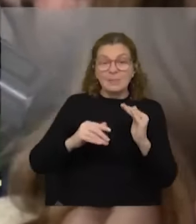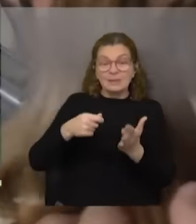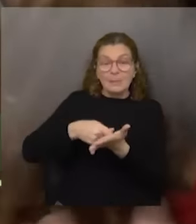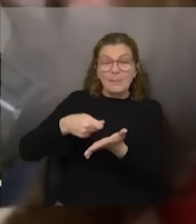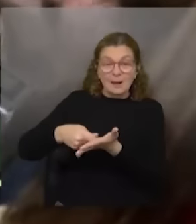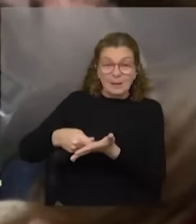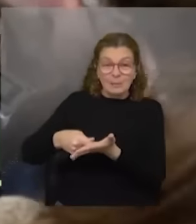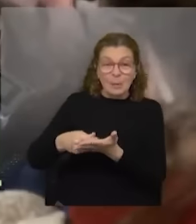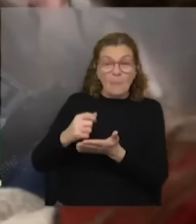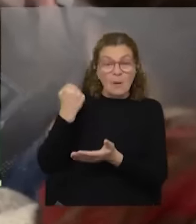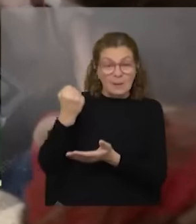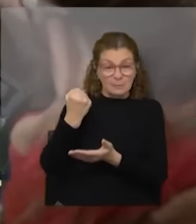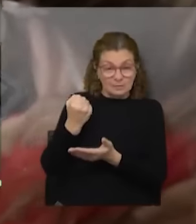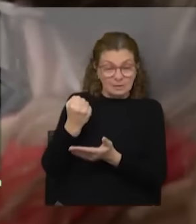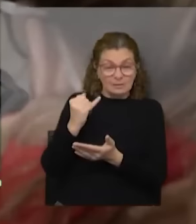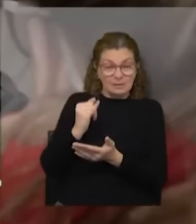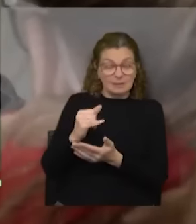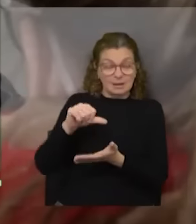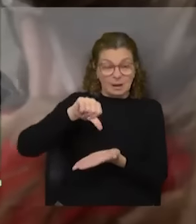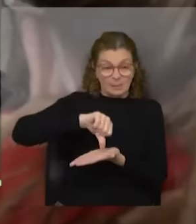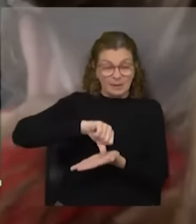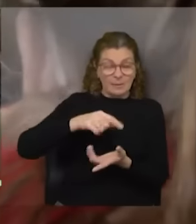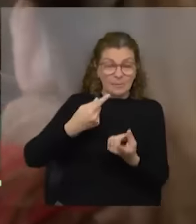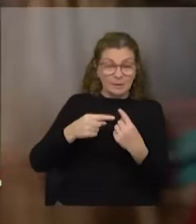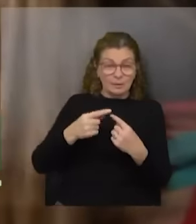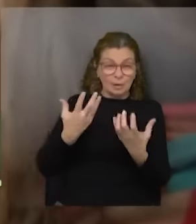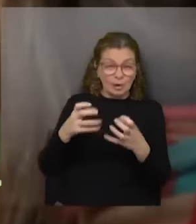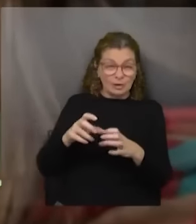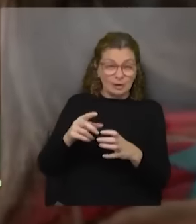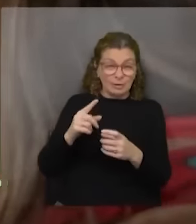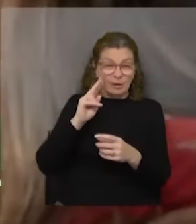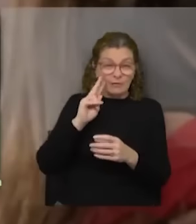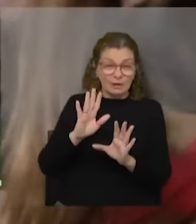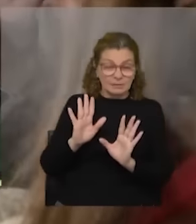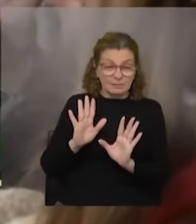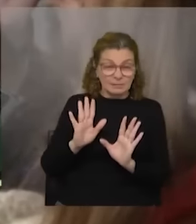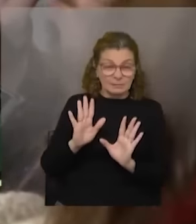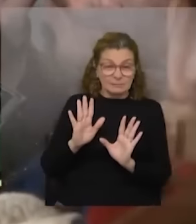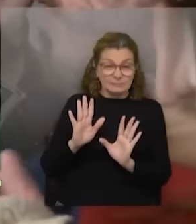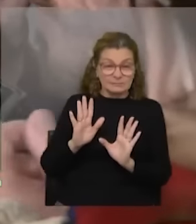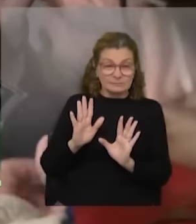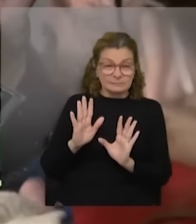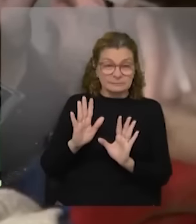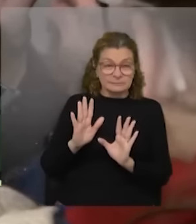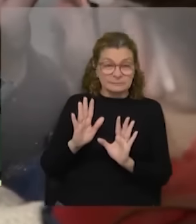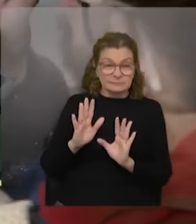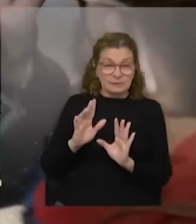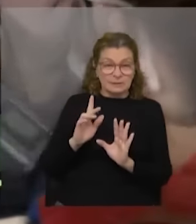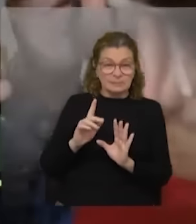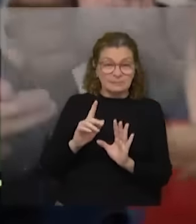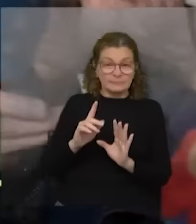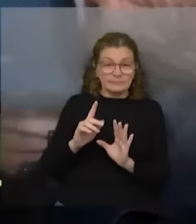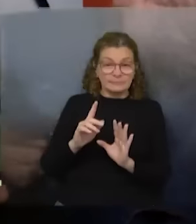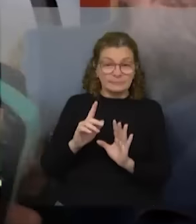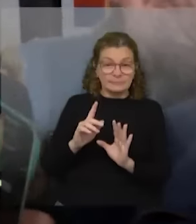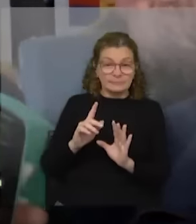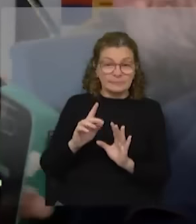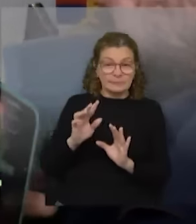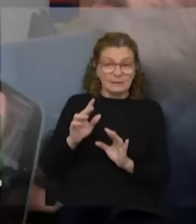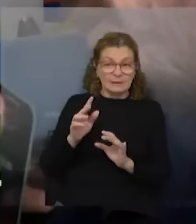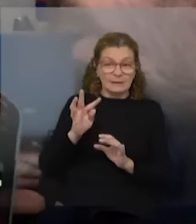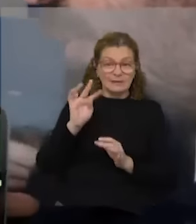más que más pesan en el país pero yo creo que no hay que ir tampoco en aventuras muy muy rupturistas estamos en vivo para